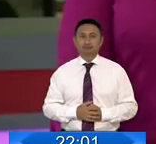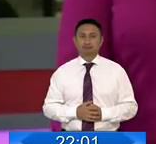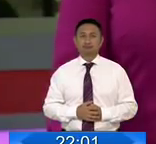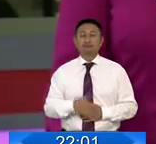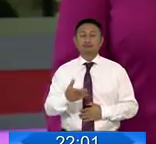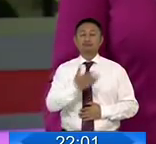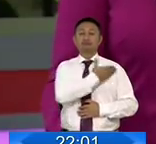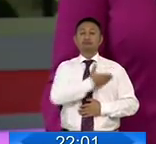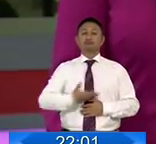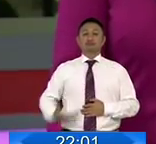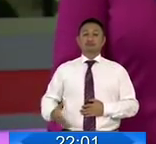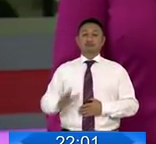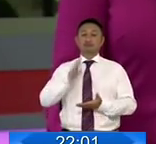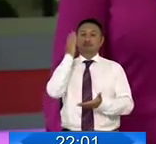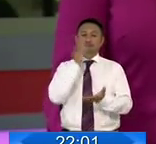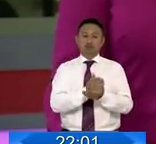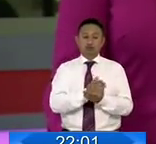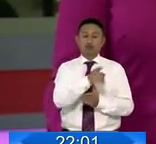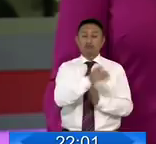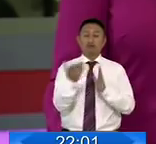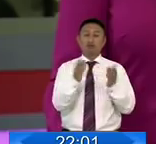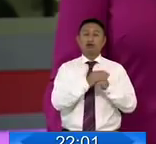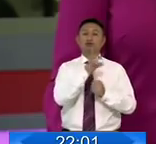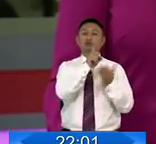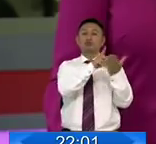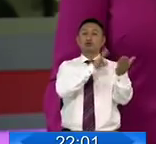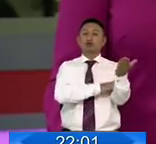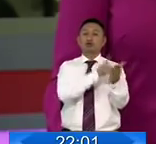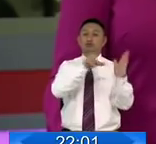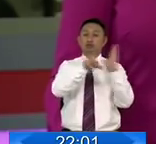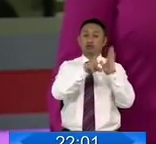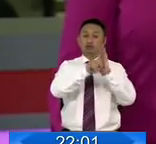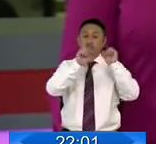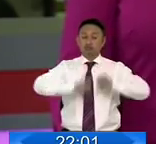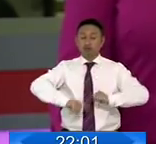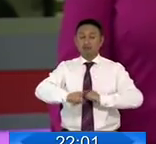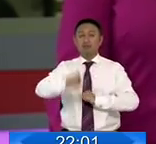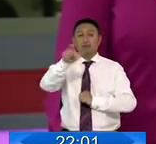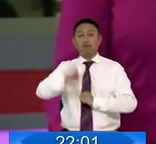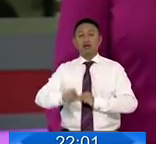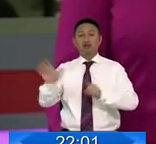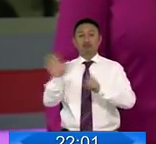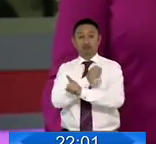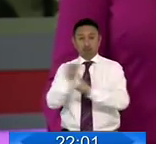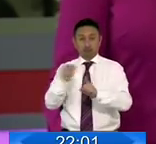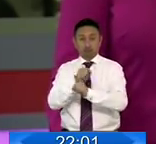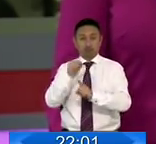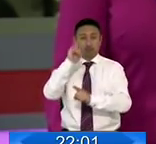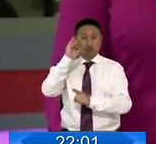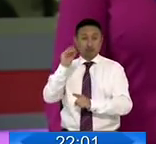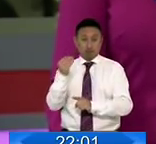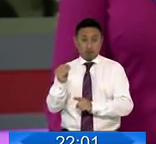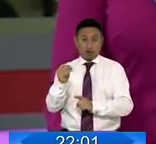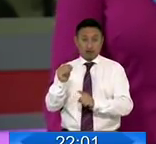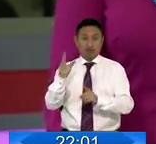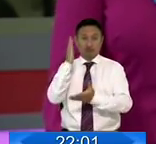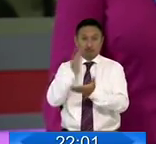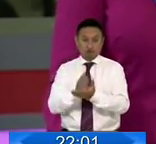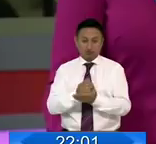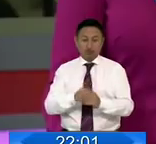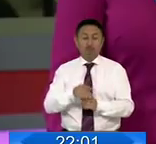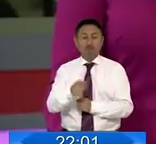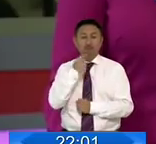El presidente vetó de manera parcial el proyecto de ley de registro de agresores sexuales de menores. La norma en su mayoría es calificada